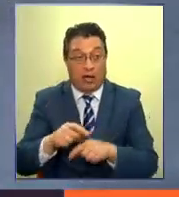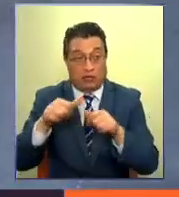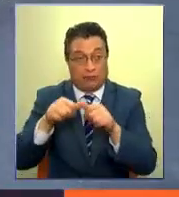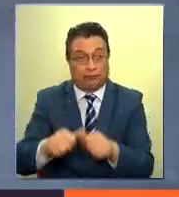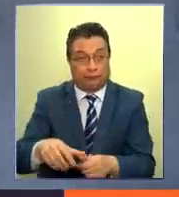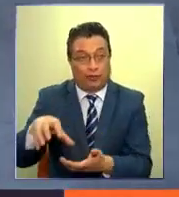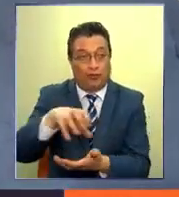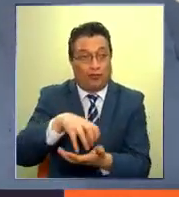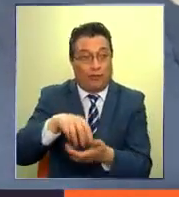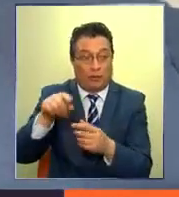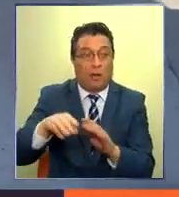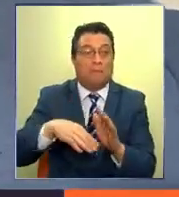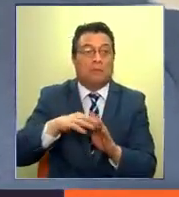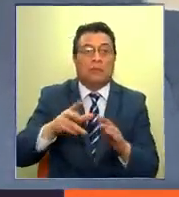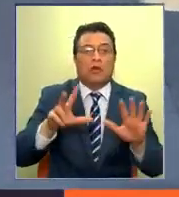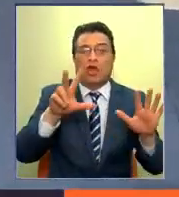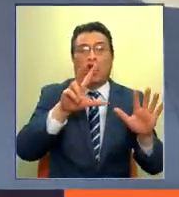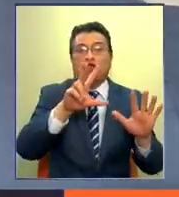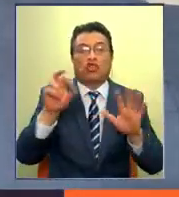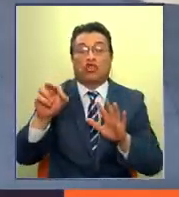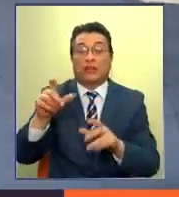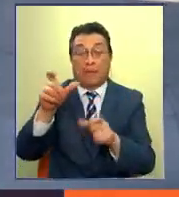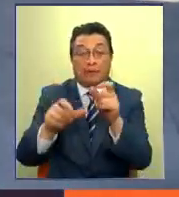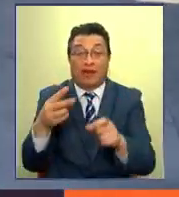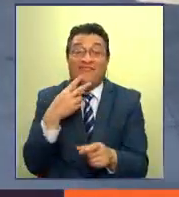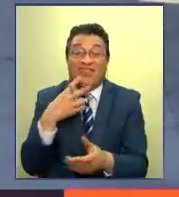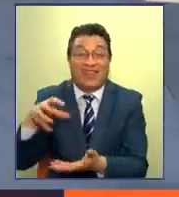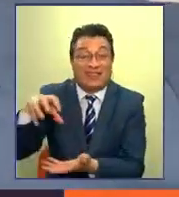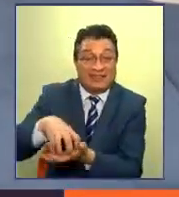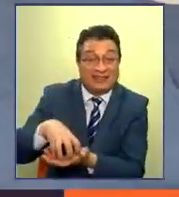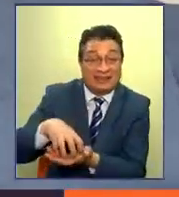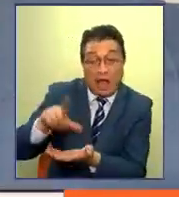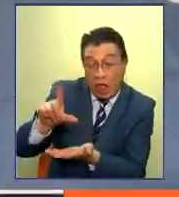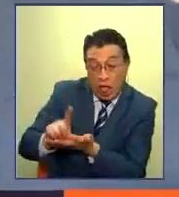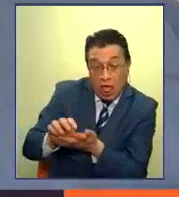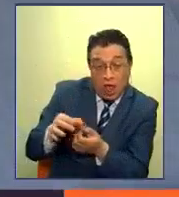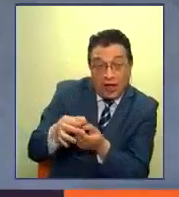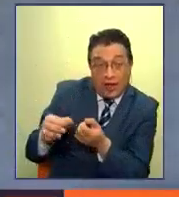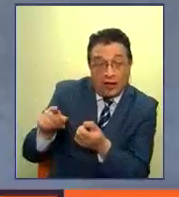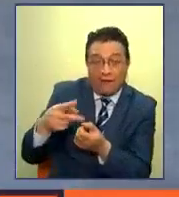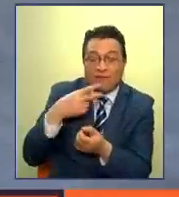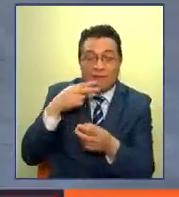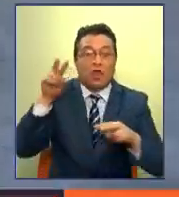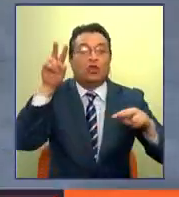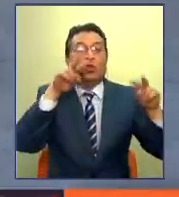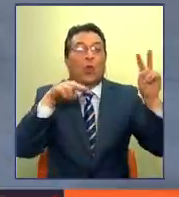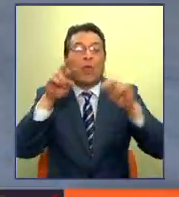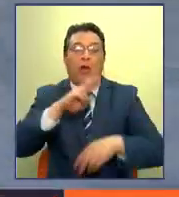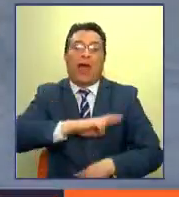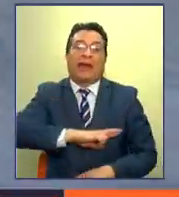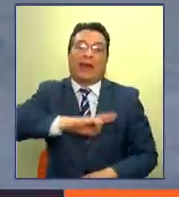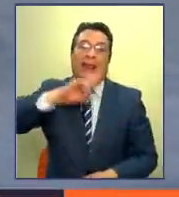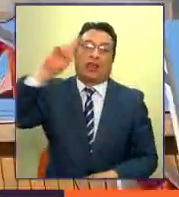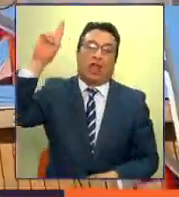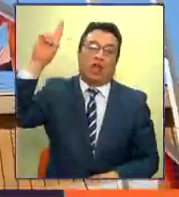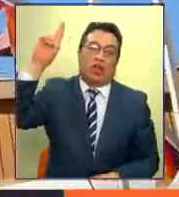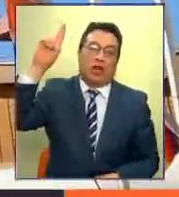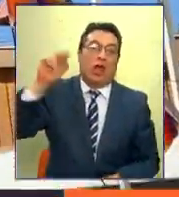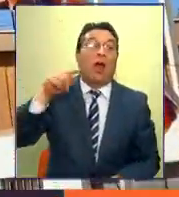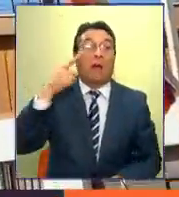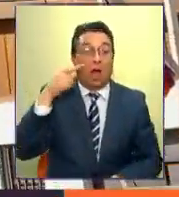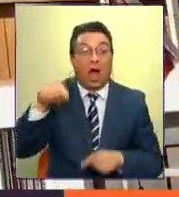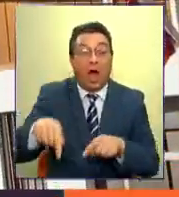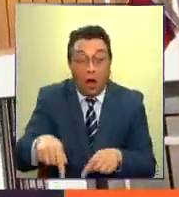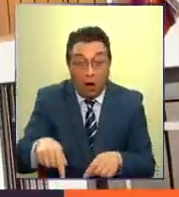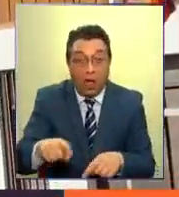tiene poco más de 800 habitantes. Una localidad que vive del turismo religioso, pero ahora, como otros locatarios,